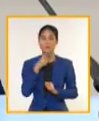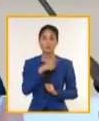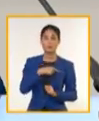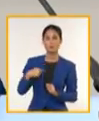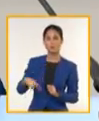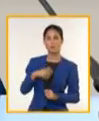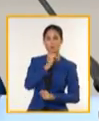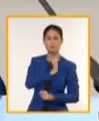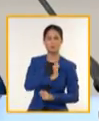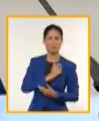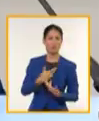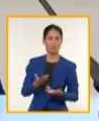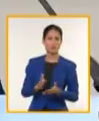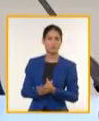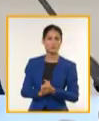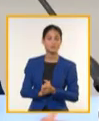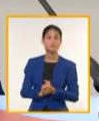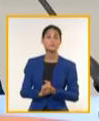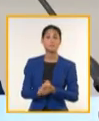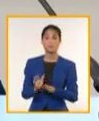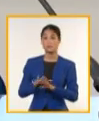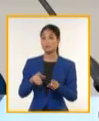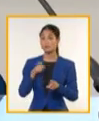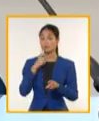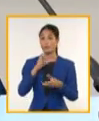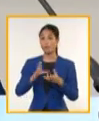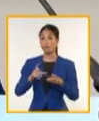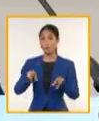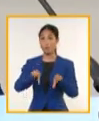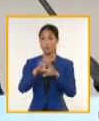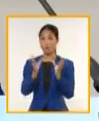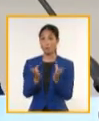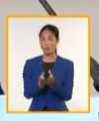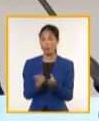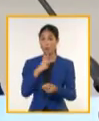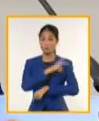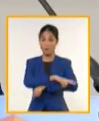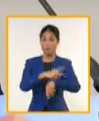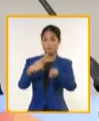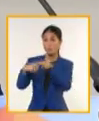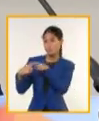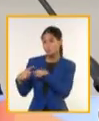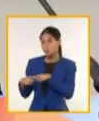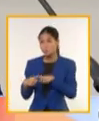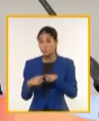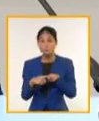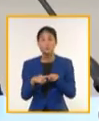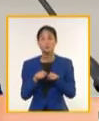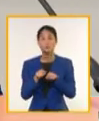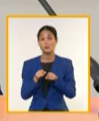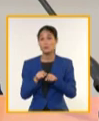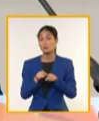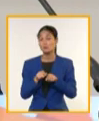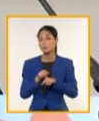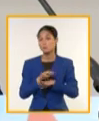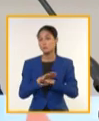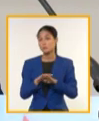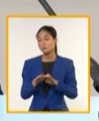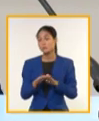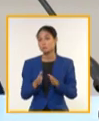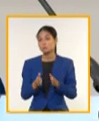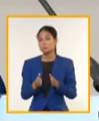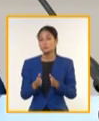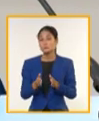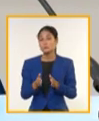de ir ubicando en el contexto internacional todas estas iniciativas a las que el país hace